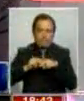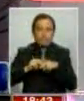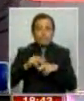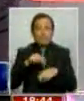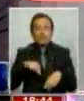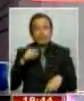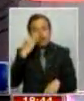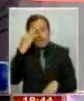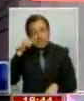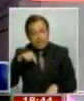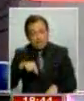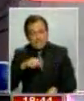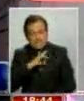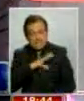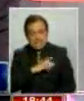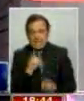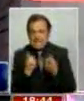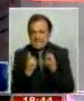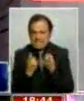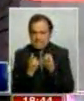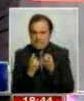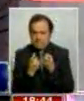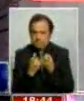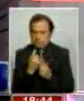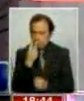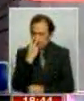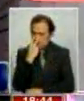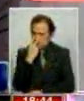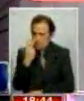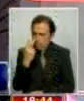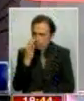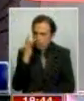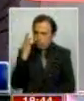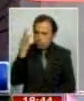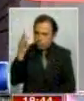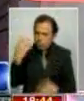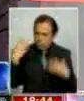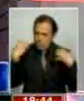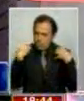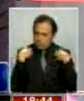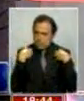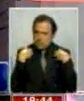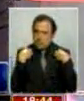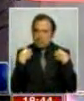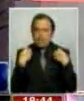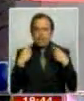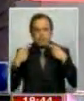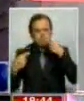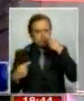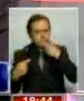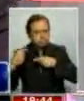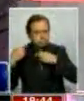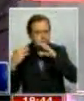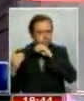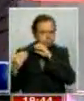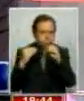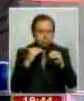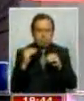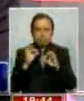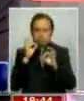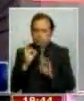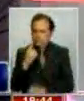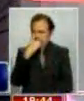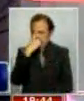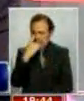mira, con responsabilidad, para enfrentar un debate tributario como el que estamos llevando. Ese debate se está